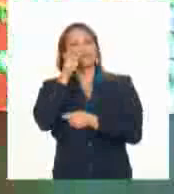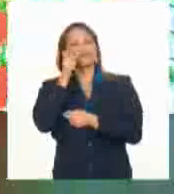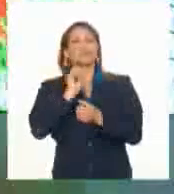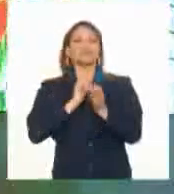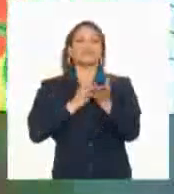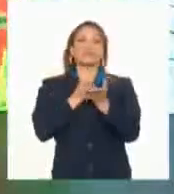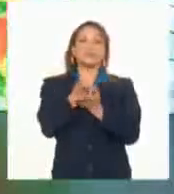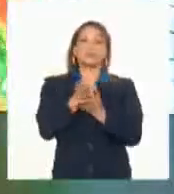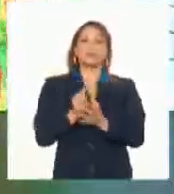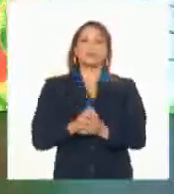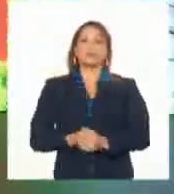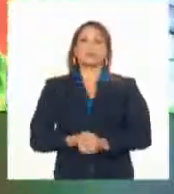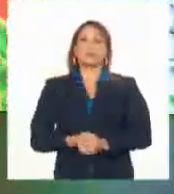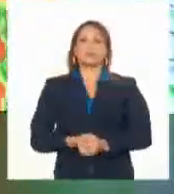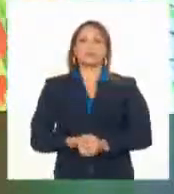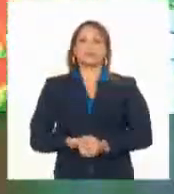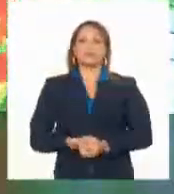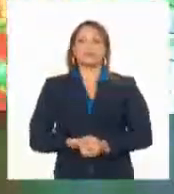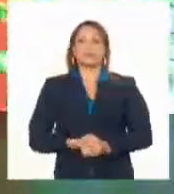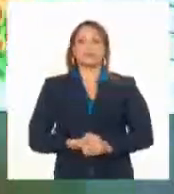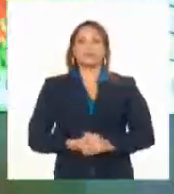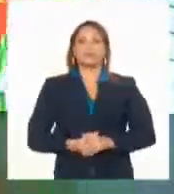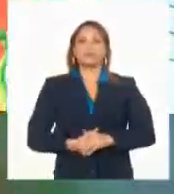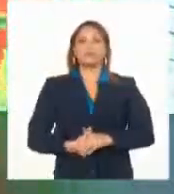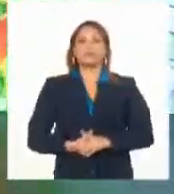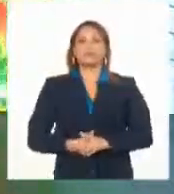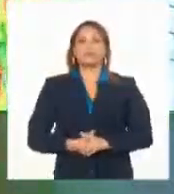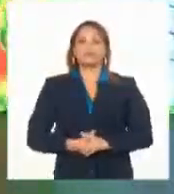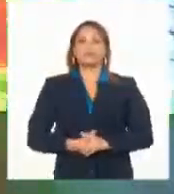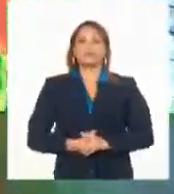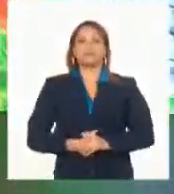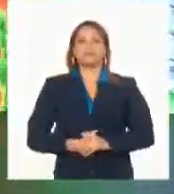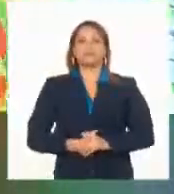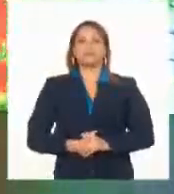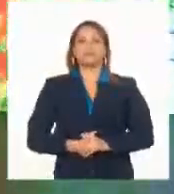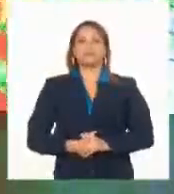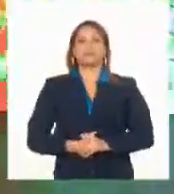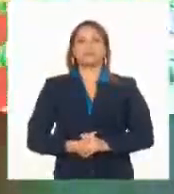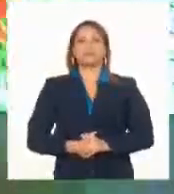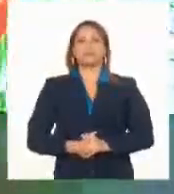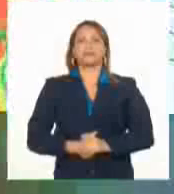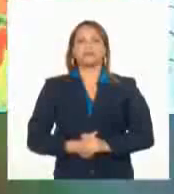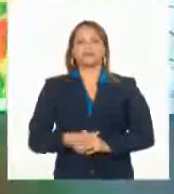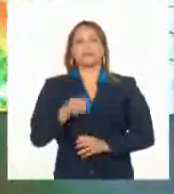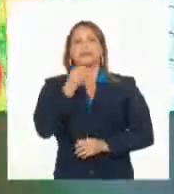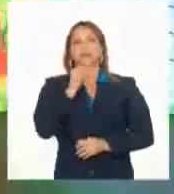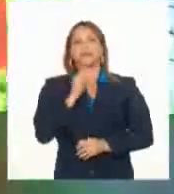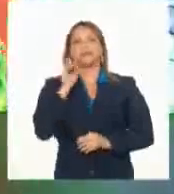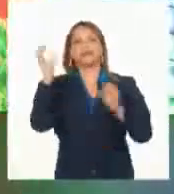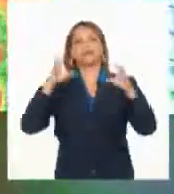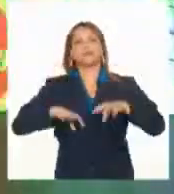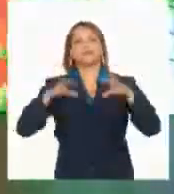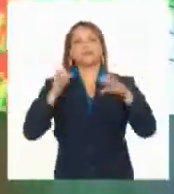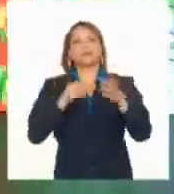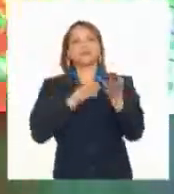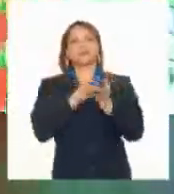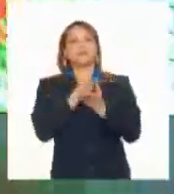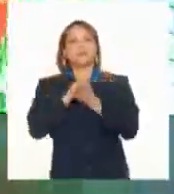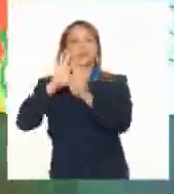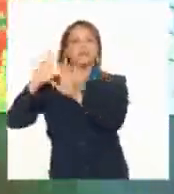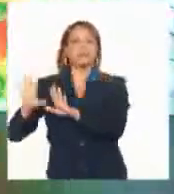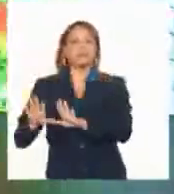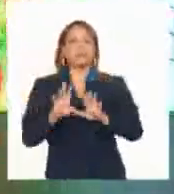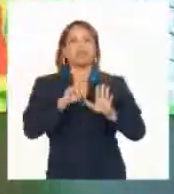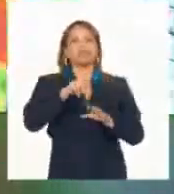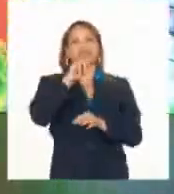Mar Caribe al sur de la isla de Jamaica, esta tormenta o posible depresión continuará desplazándose al